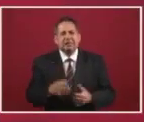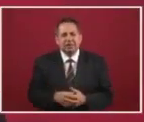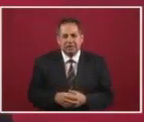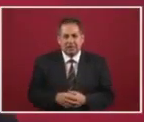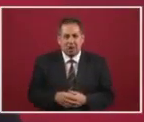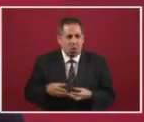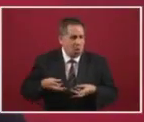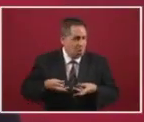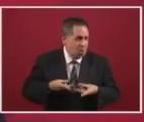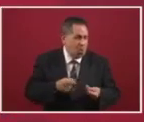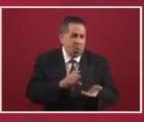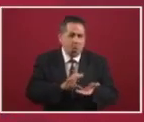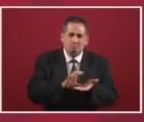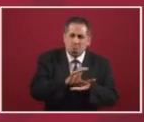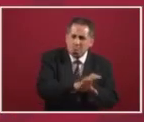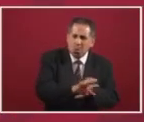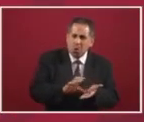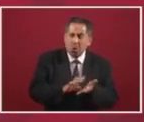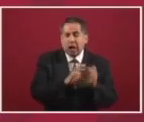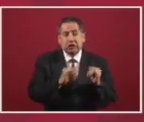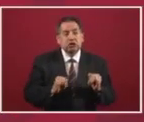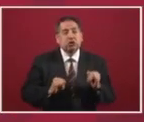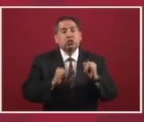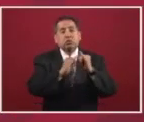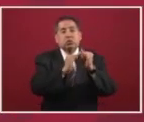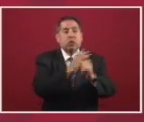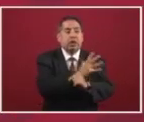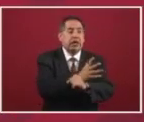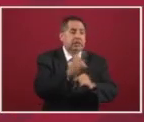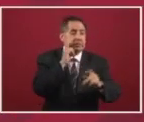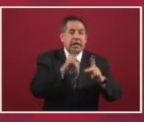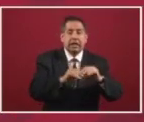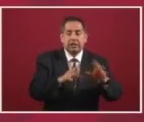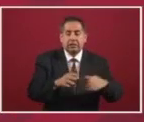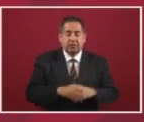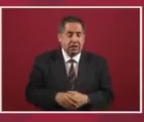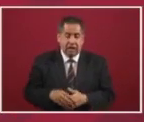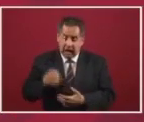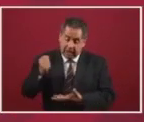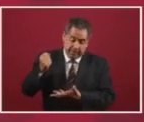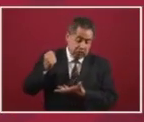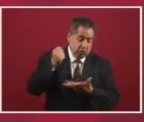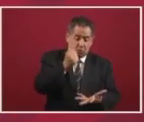se ha gastado en ese instituto? Tiene un presupuesto